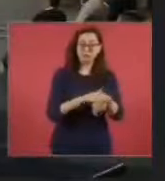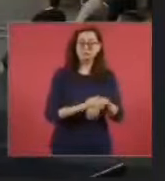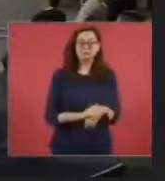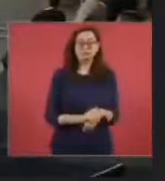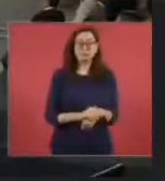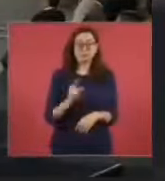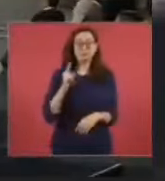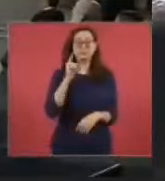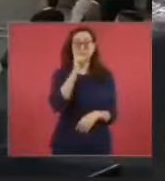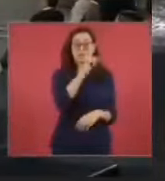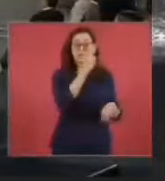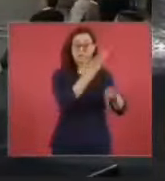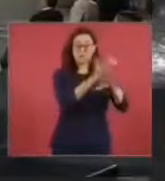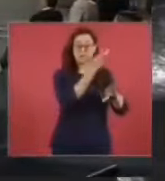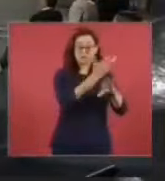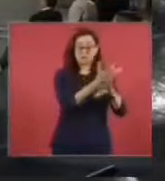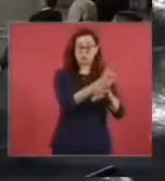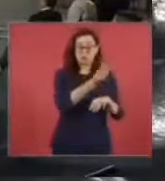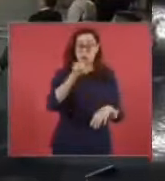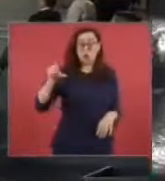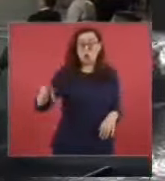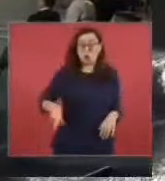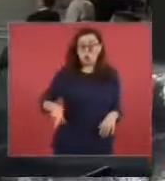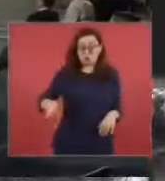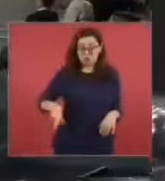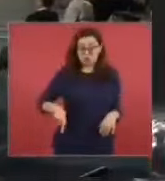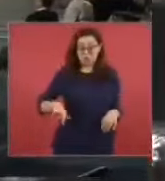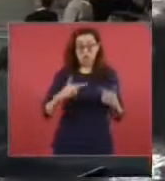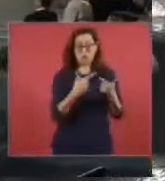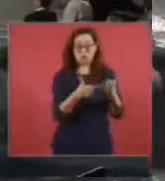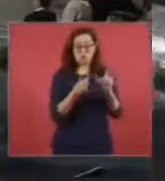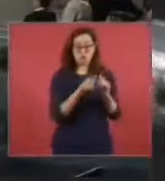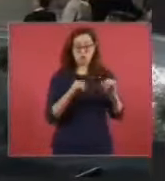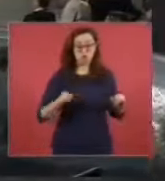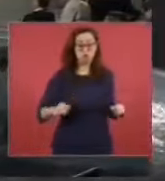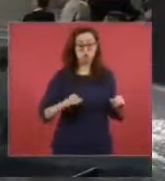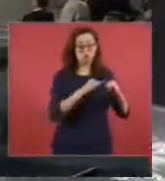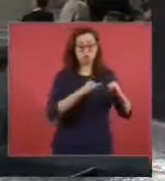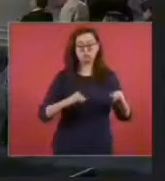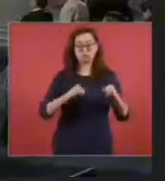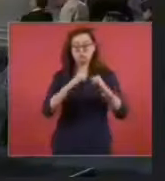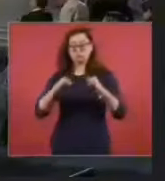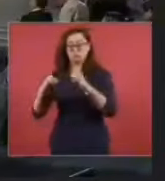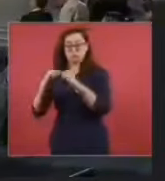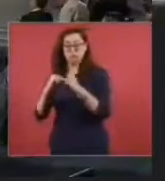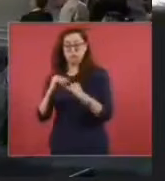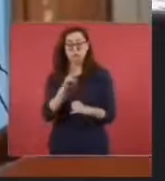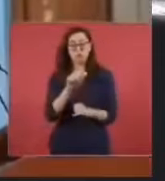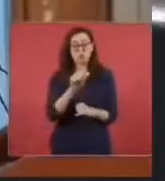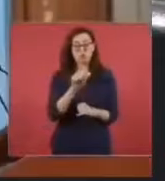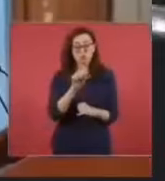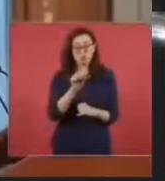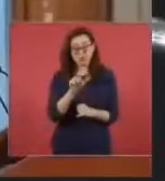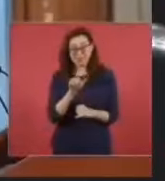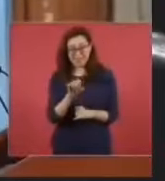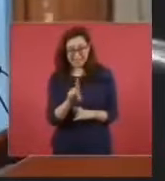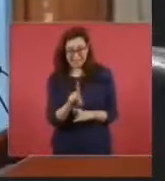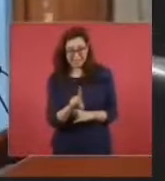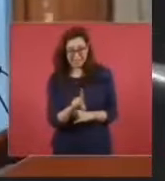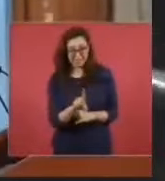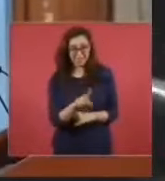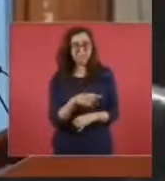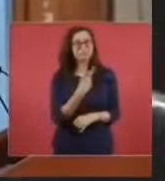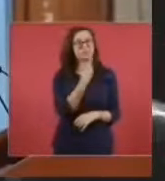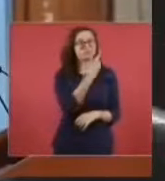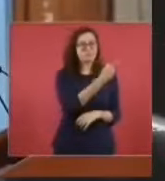verdad, hablando de 111 millones de pesos, no es que sean cantidades menores, al contrario. Si estamos